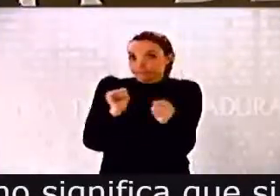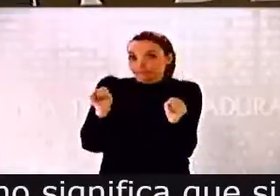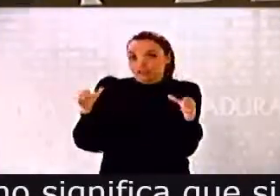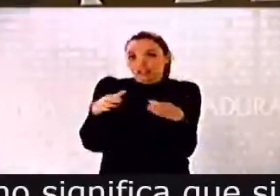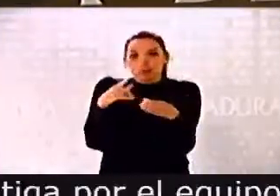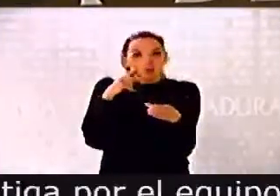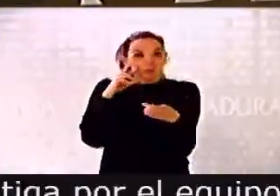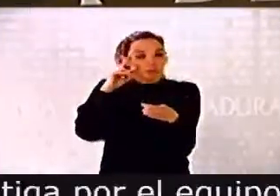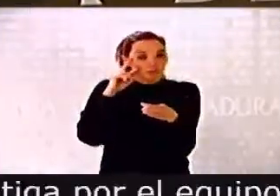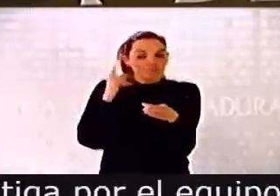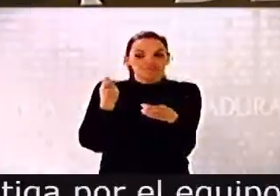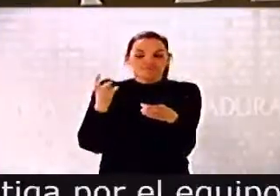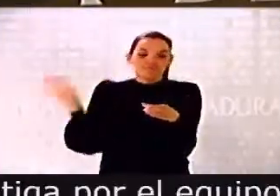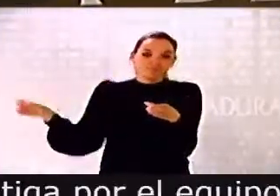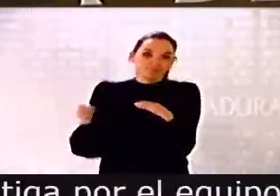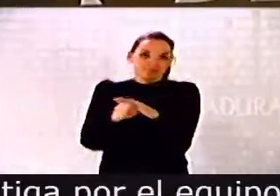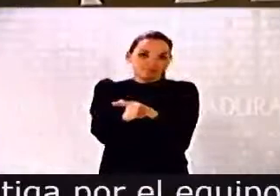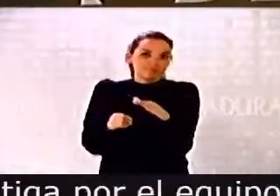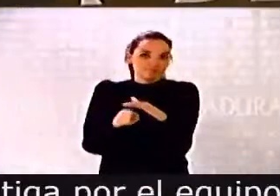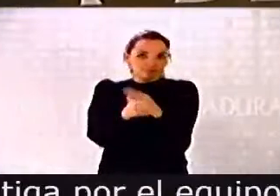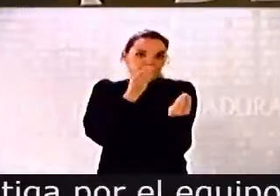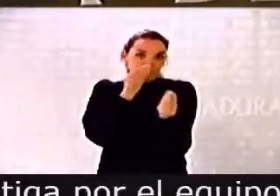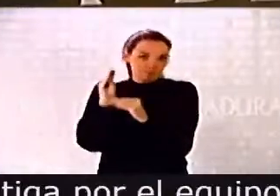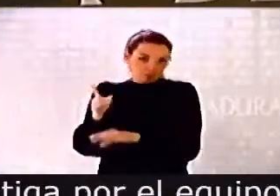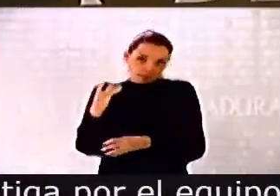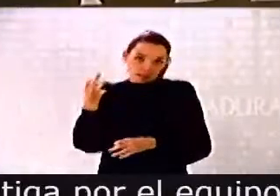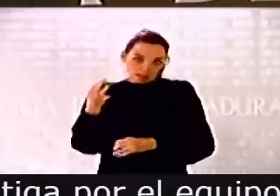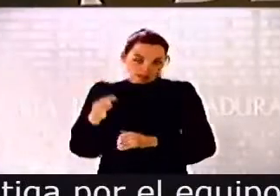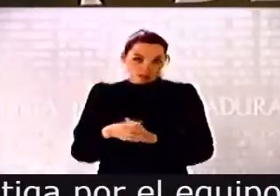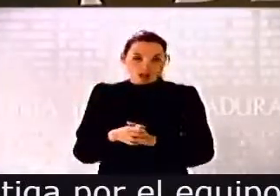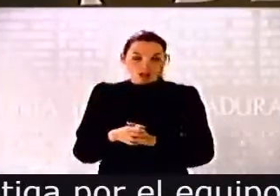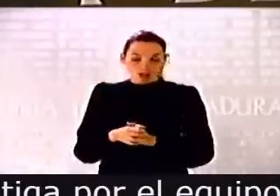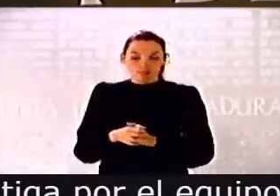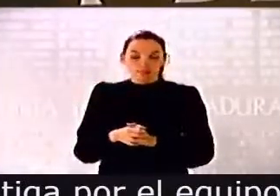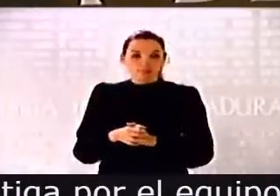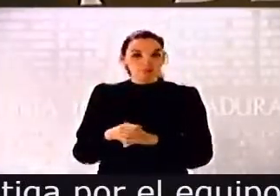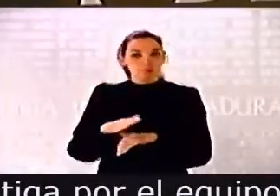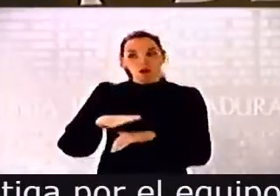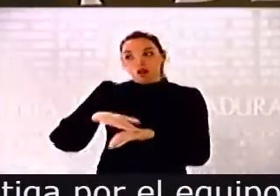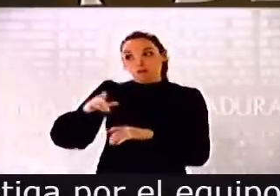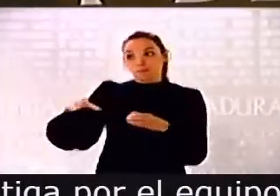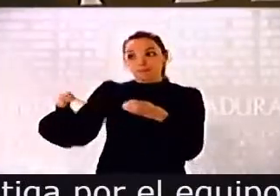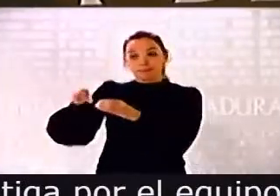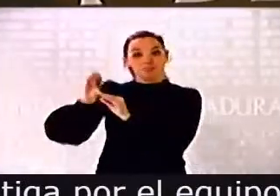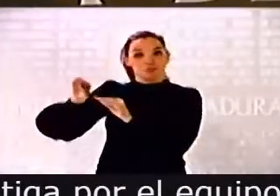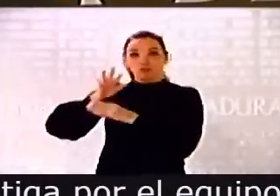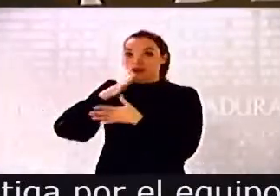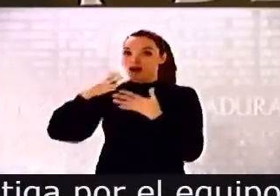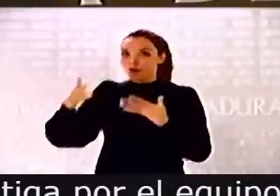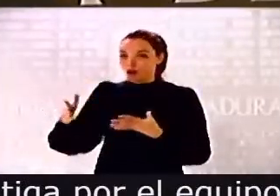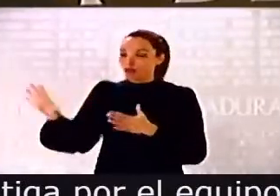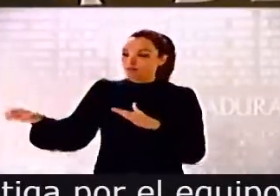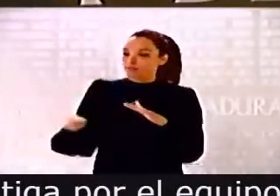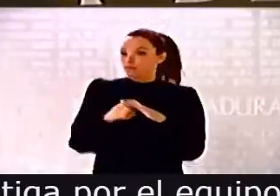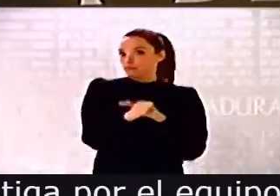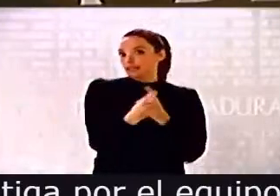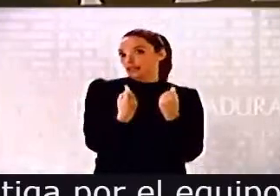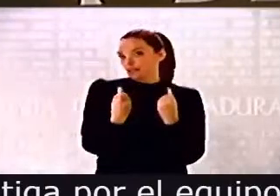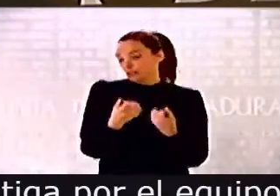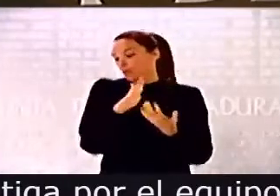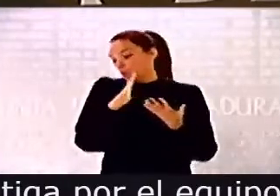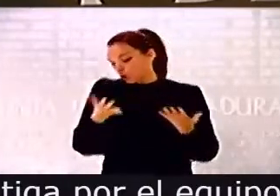rastreadores, que haya que sustituirlos y que haya que utilizar a esas personas que se están formando. Por lo tanto,